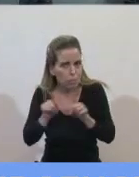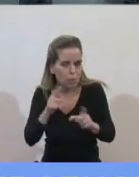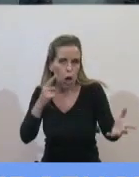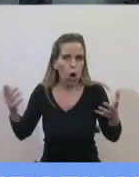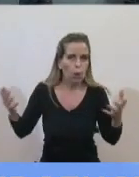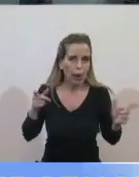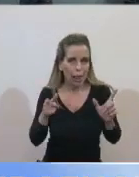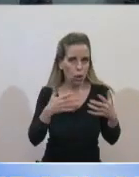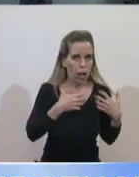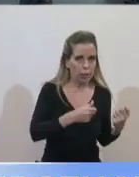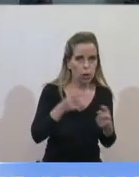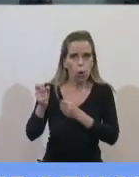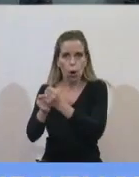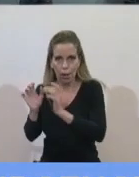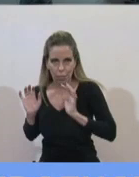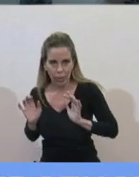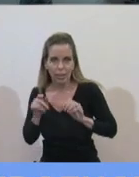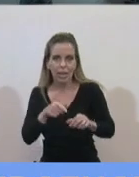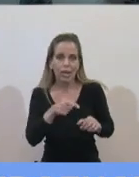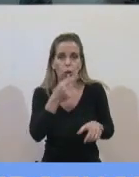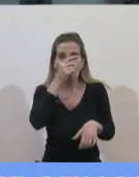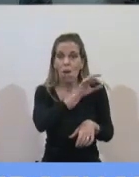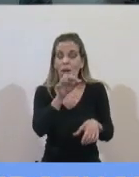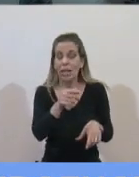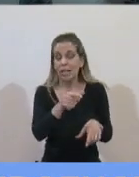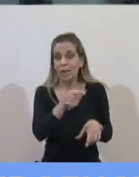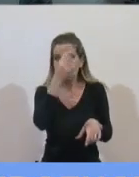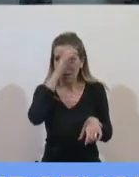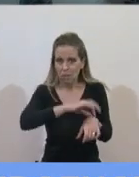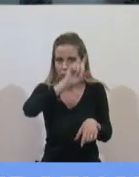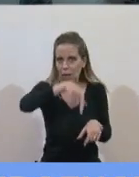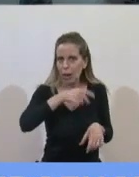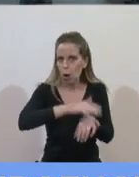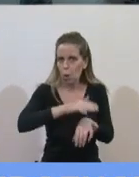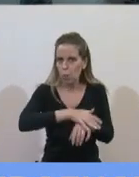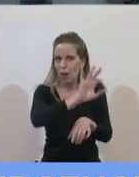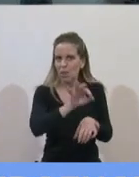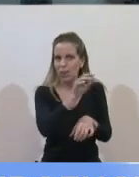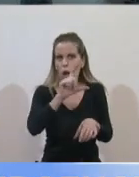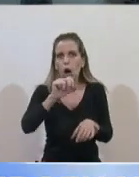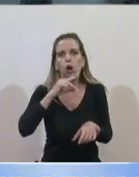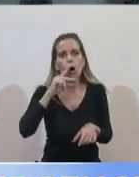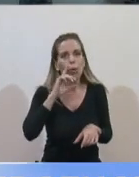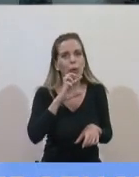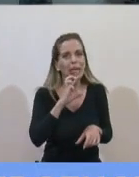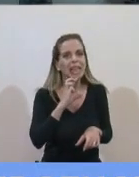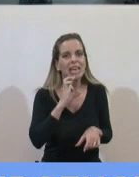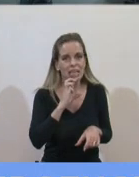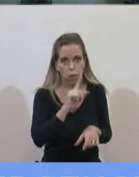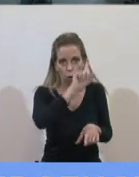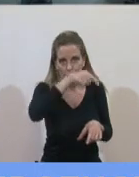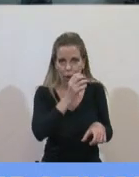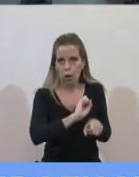manera si el virus genera una enfermedad que es el 19 estamos tratando de entender cuál es el mejor tratamiento